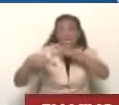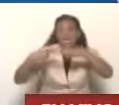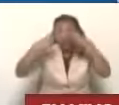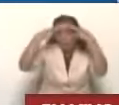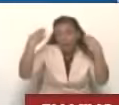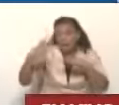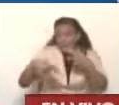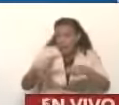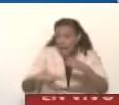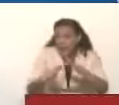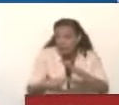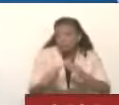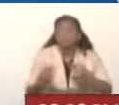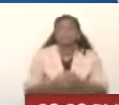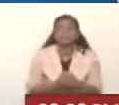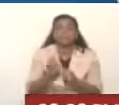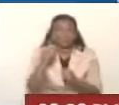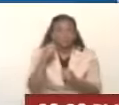recreación,